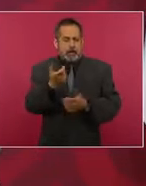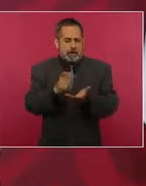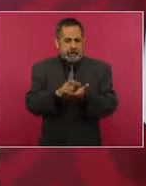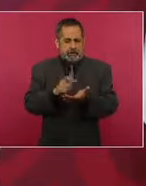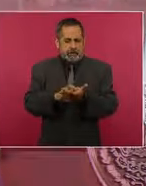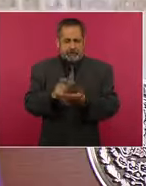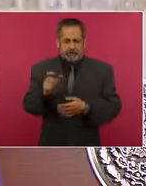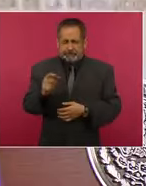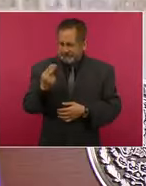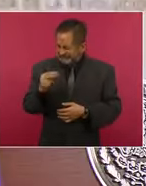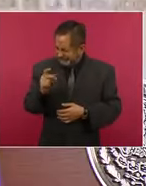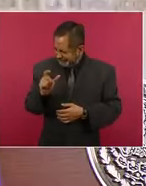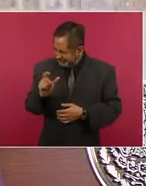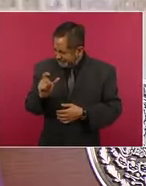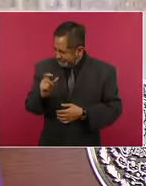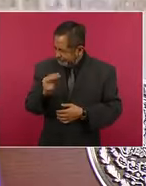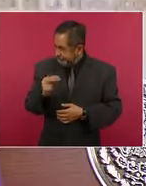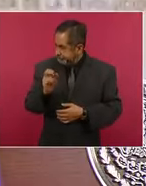tenía un nombre,